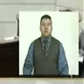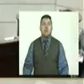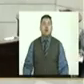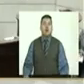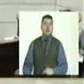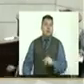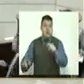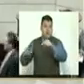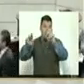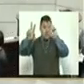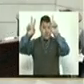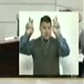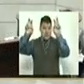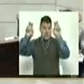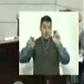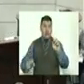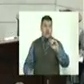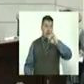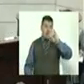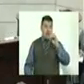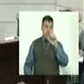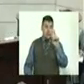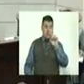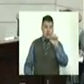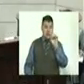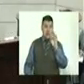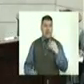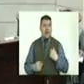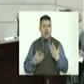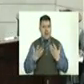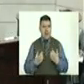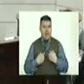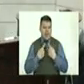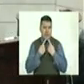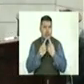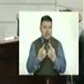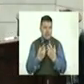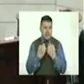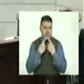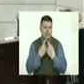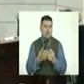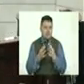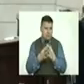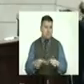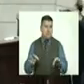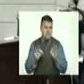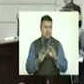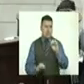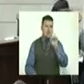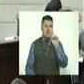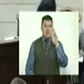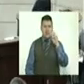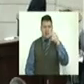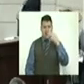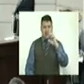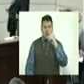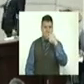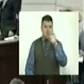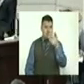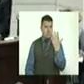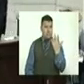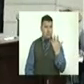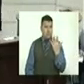Frente al tema de Jesús Santrich, nosotros quisiéramos decir que de todos modos fue importante que el Congreso de la República